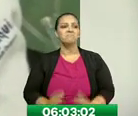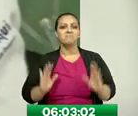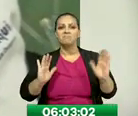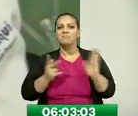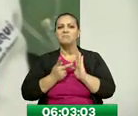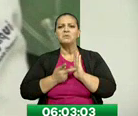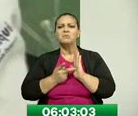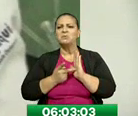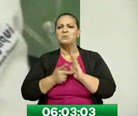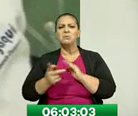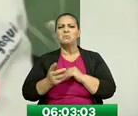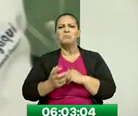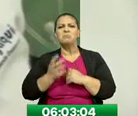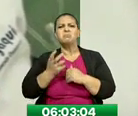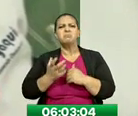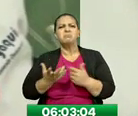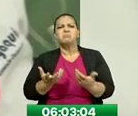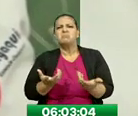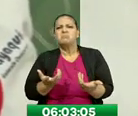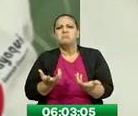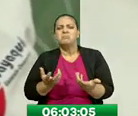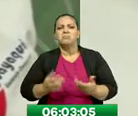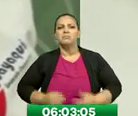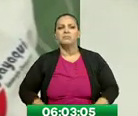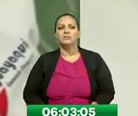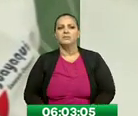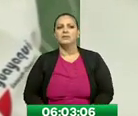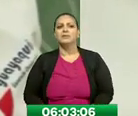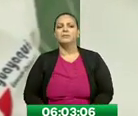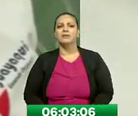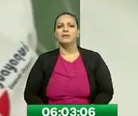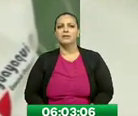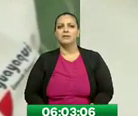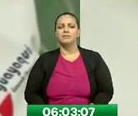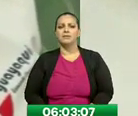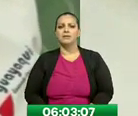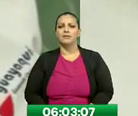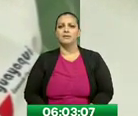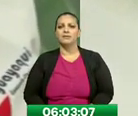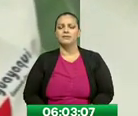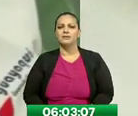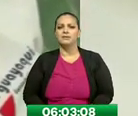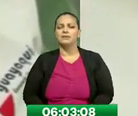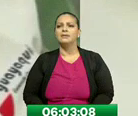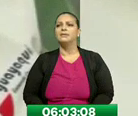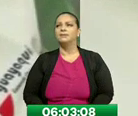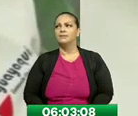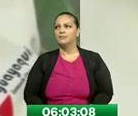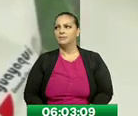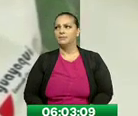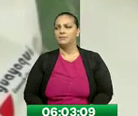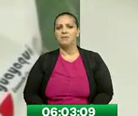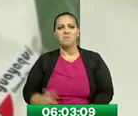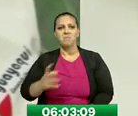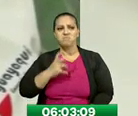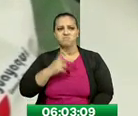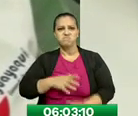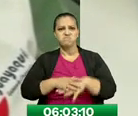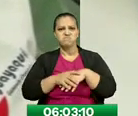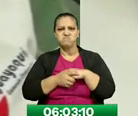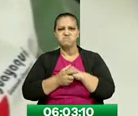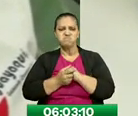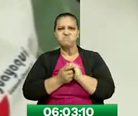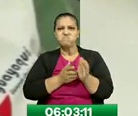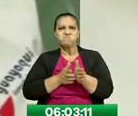por ahí. Aunque él se va a querer agredir, pero lo que saco es coger el gas para ahuyentarlo, porque él lanzó